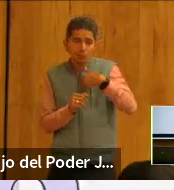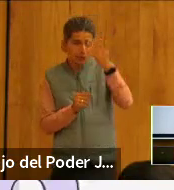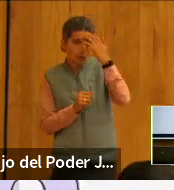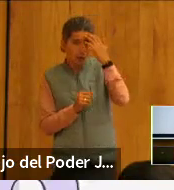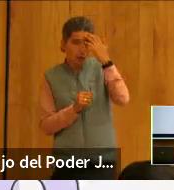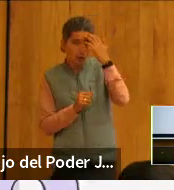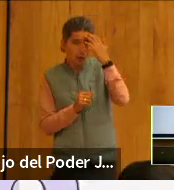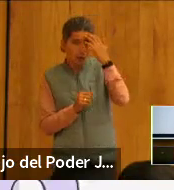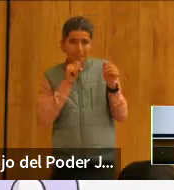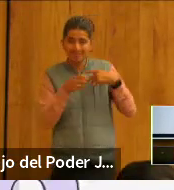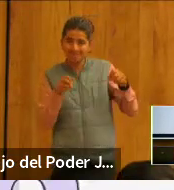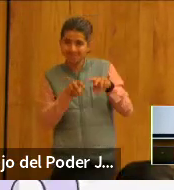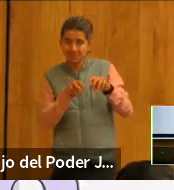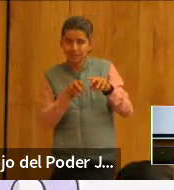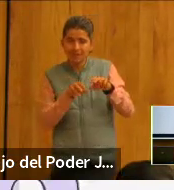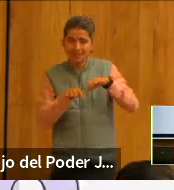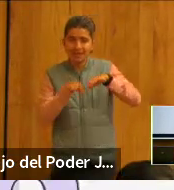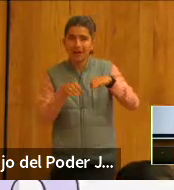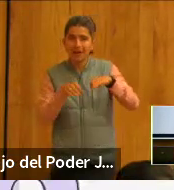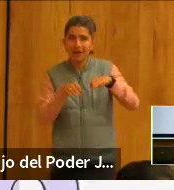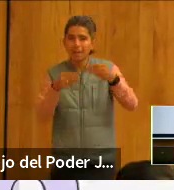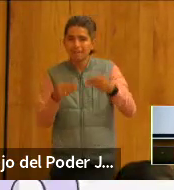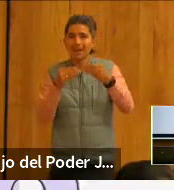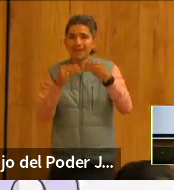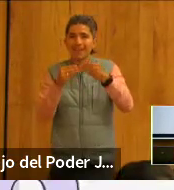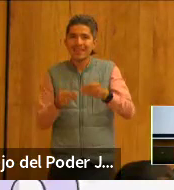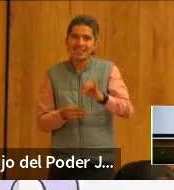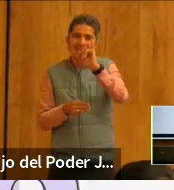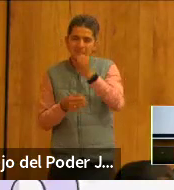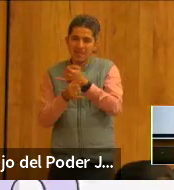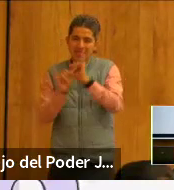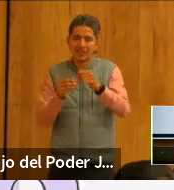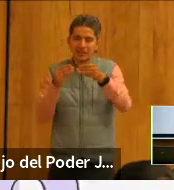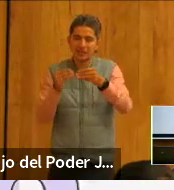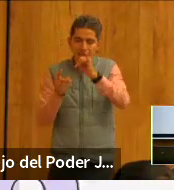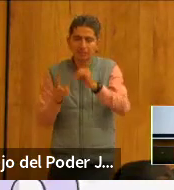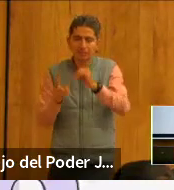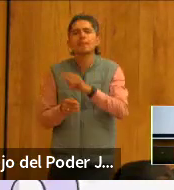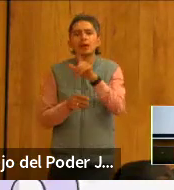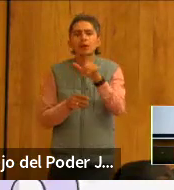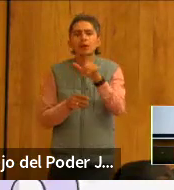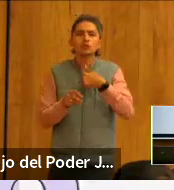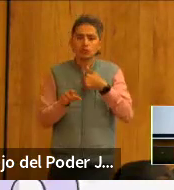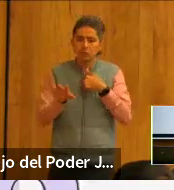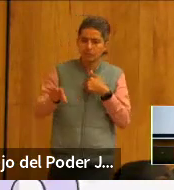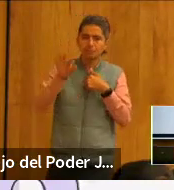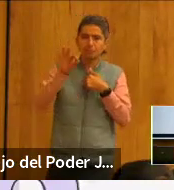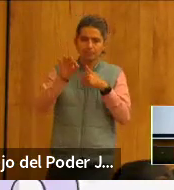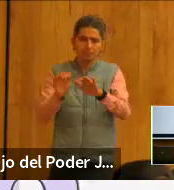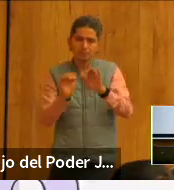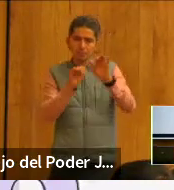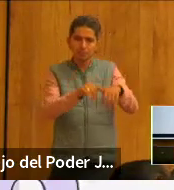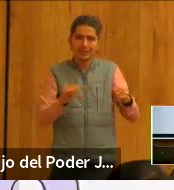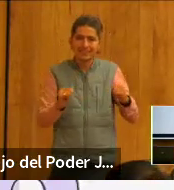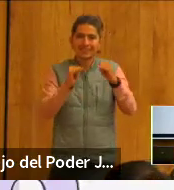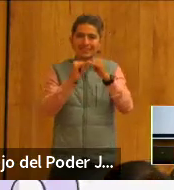concubina, trabajaba en el mercado Independencia. Sin embargo, la inscribí en un instituto donde